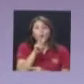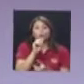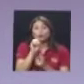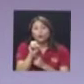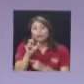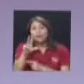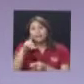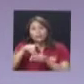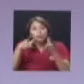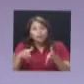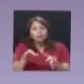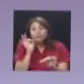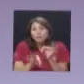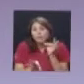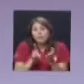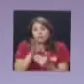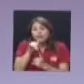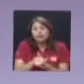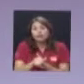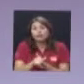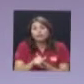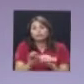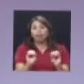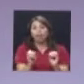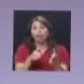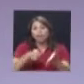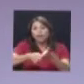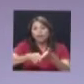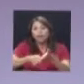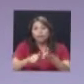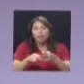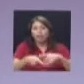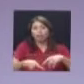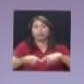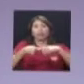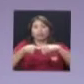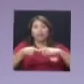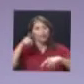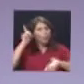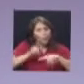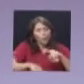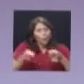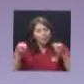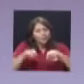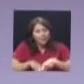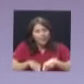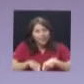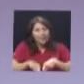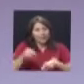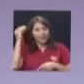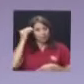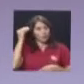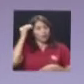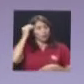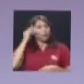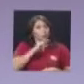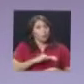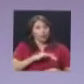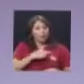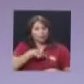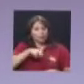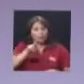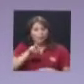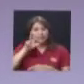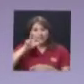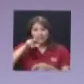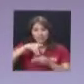porque no puede ser que las posiciones morales y religiosas de tres diputados impidan una